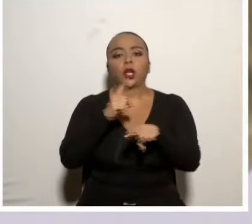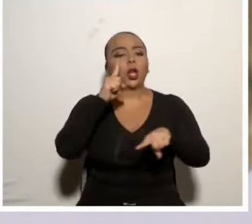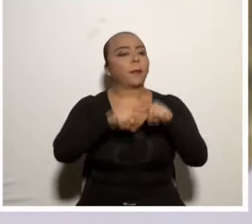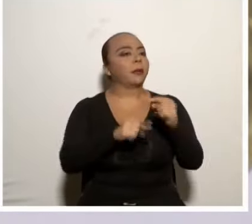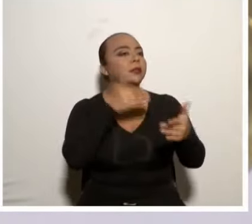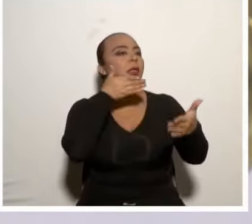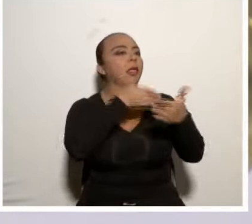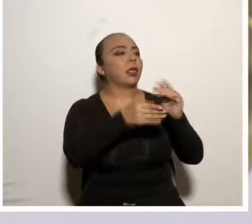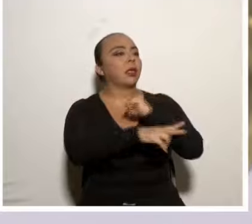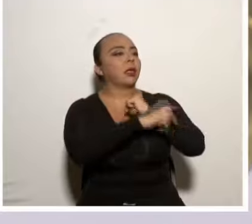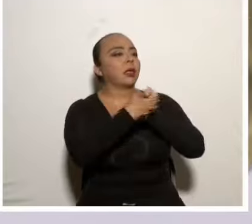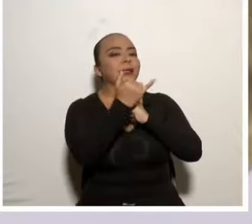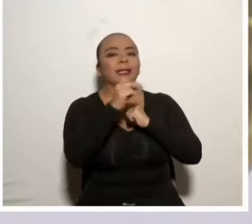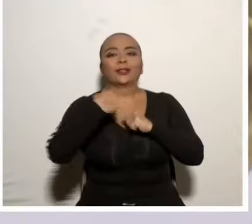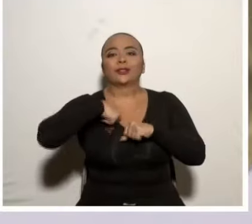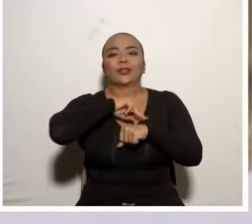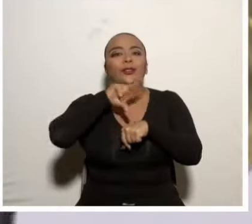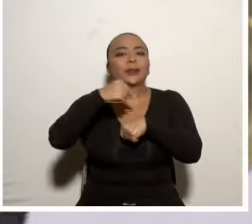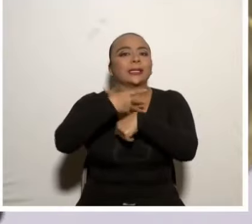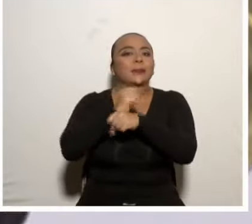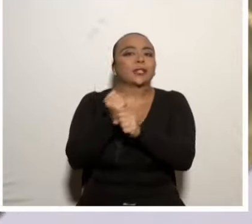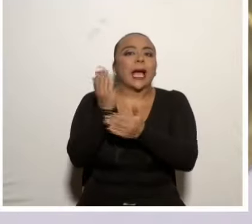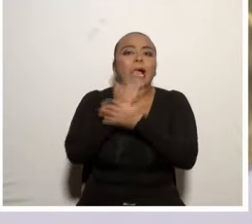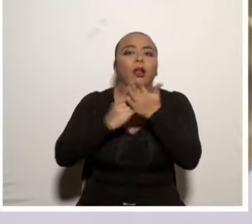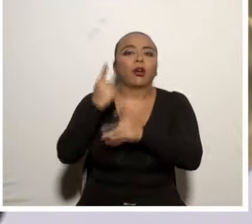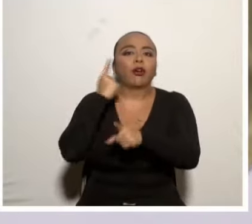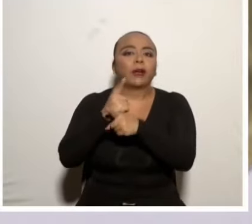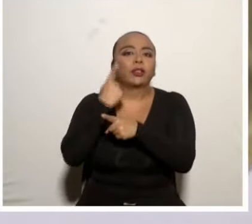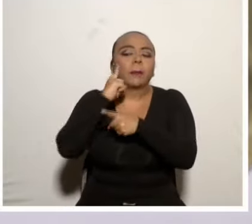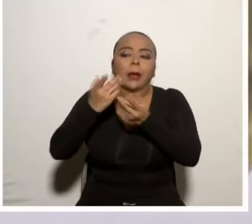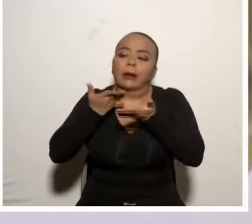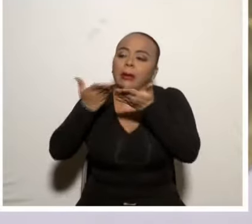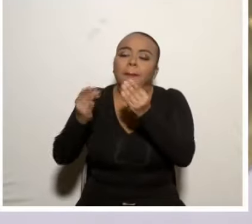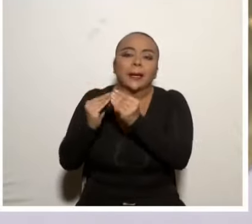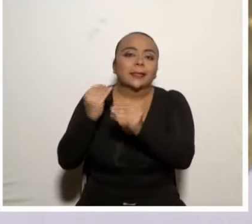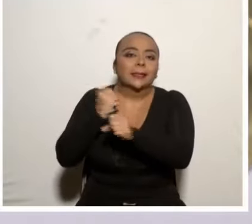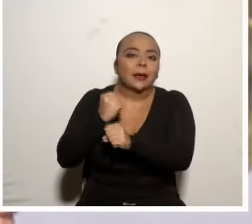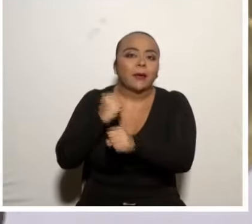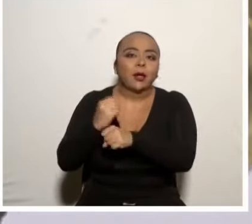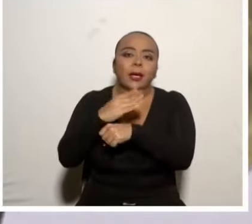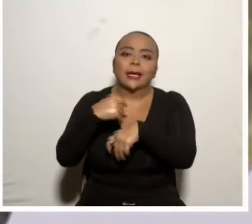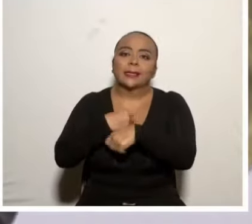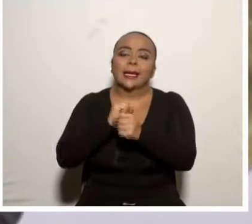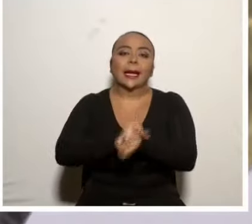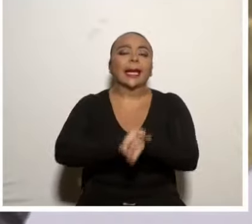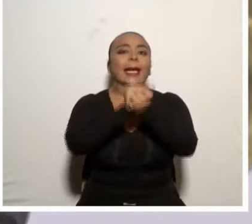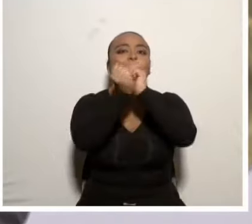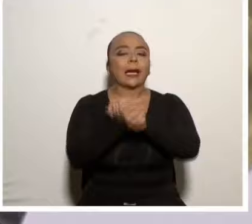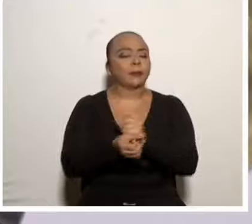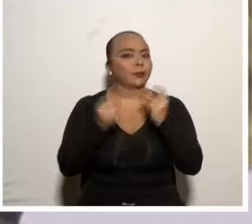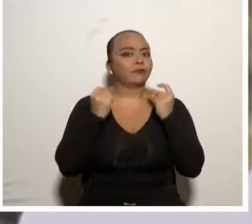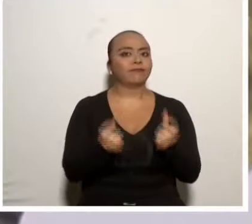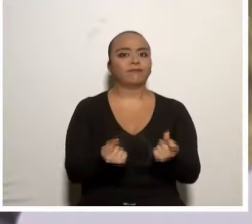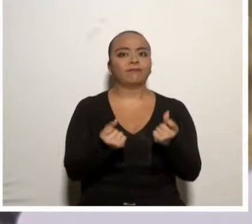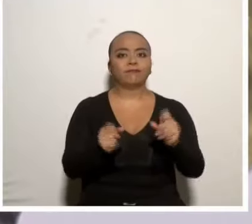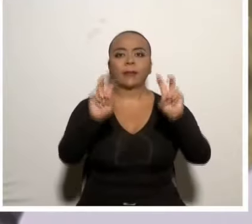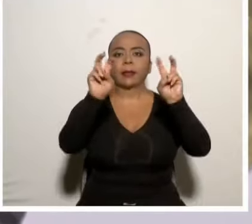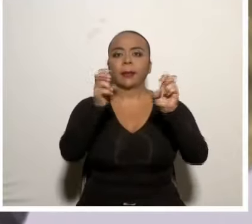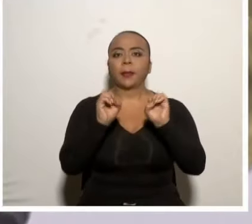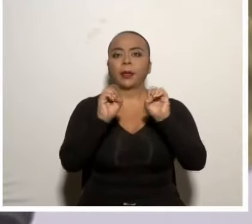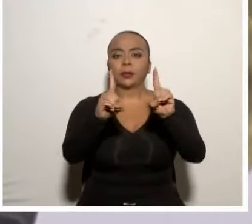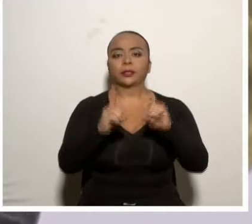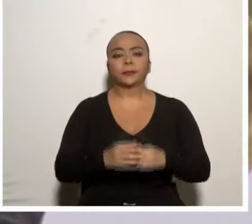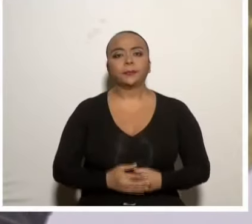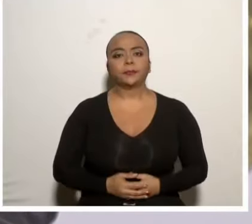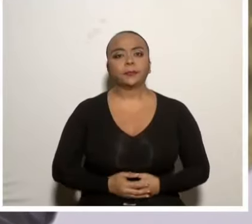la delincuencia si no hacemos algo correcto en cuanto a la generación de trabajo y hacer cambios inmediatos en materia de